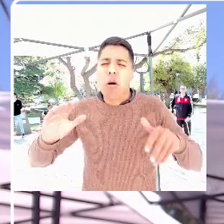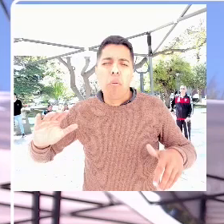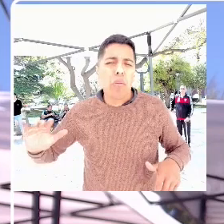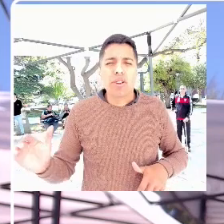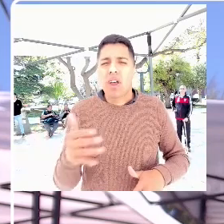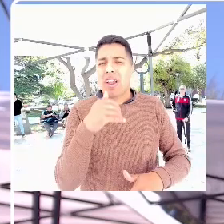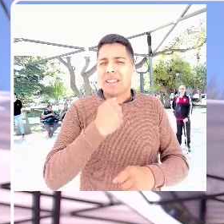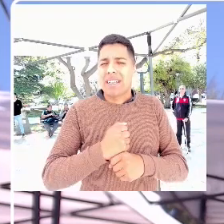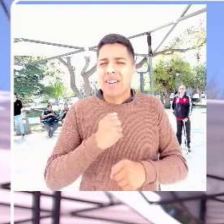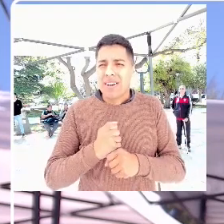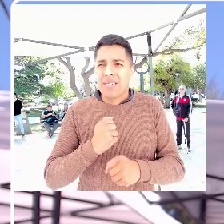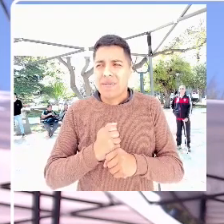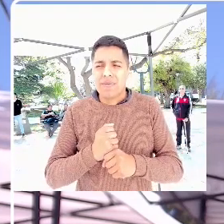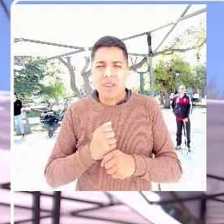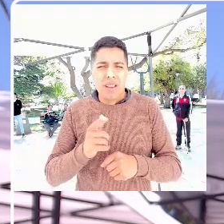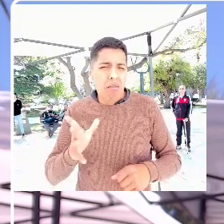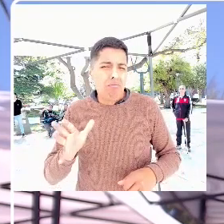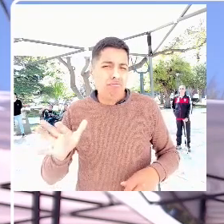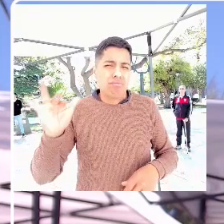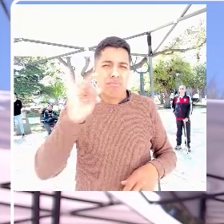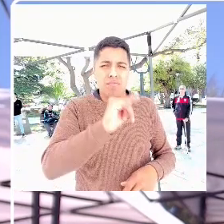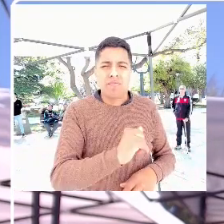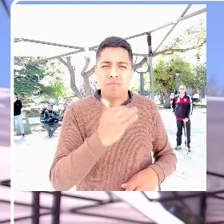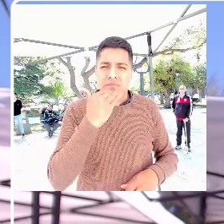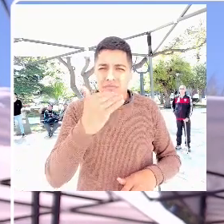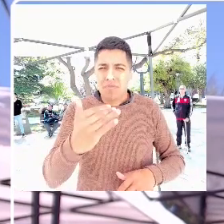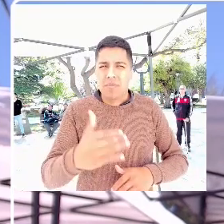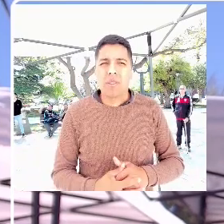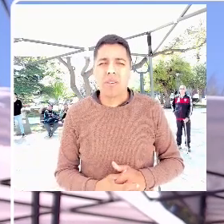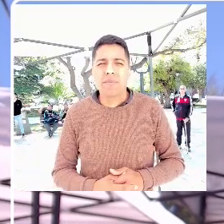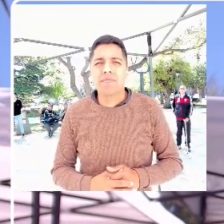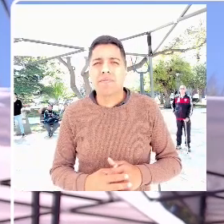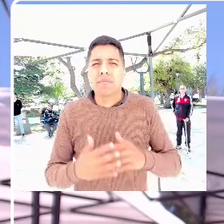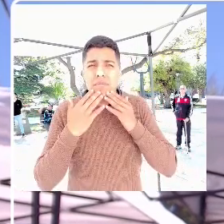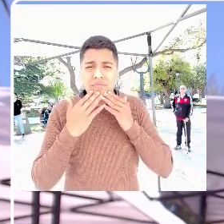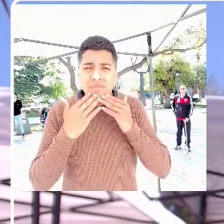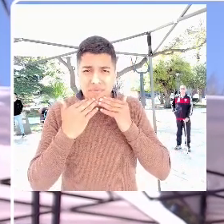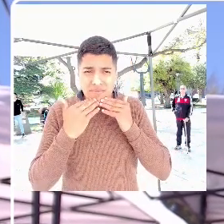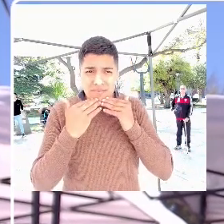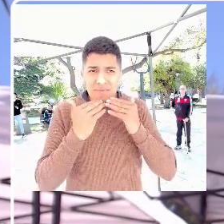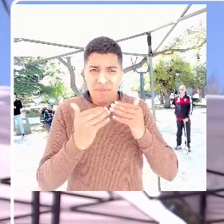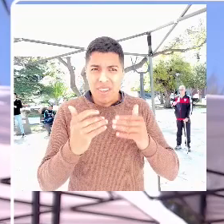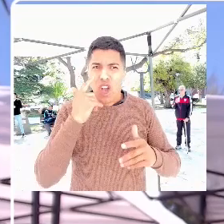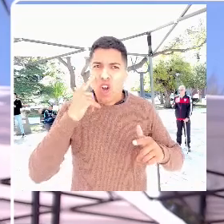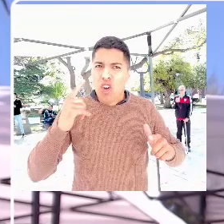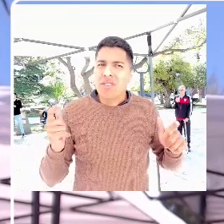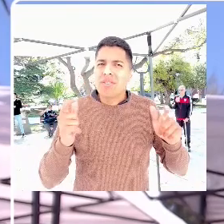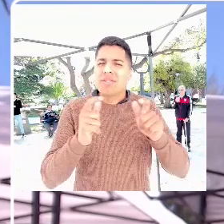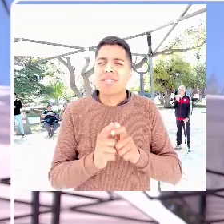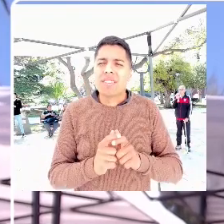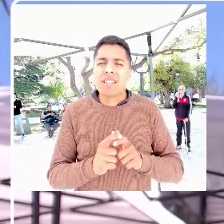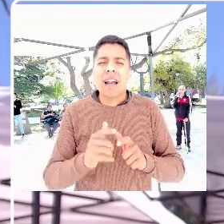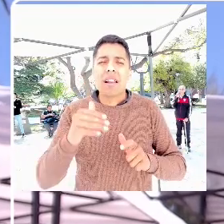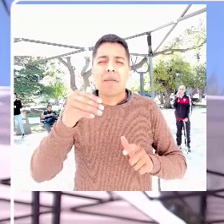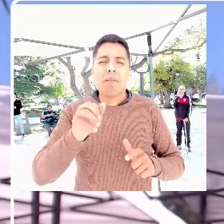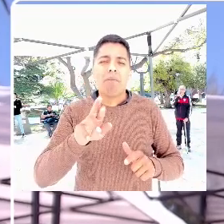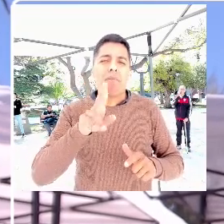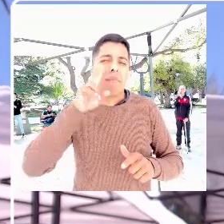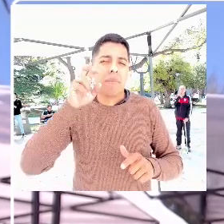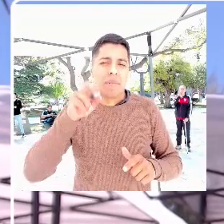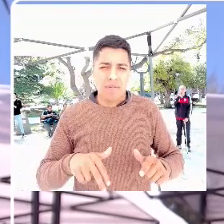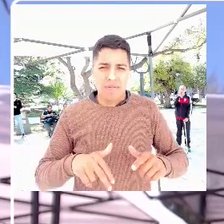vienen cumpliendo diariamente y cotidianamente. Muchas gracias. Gracias, concejal González.